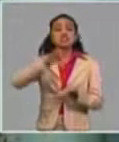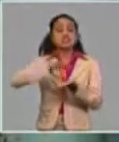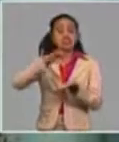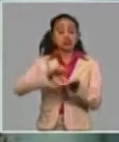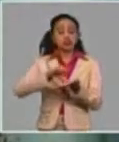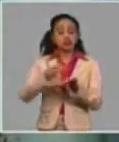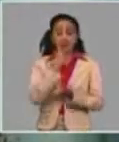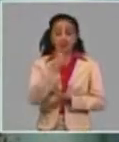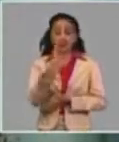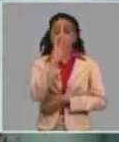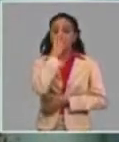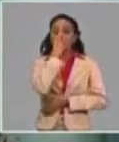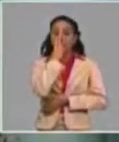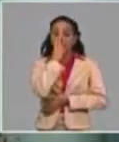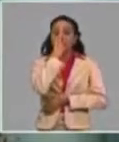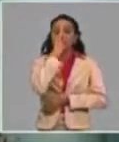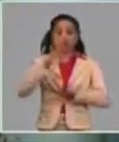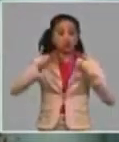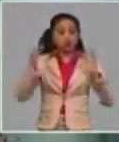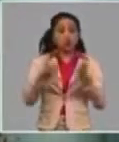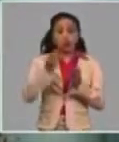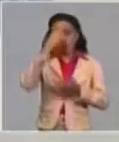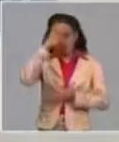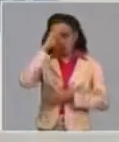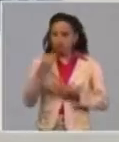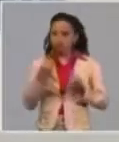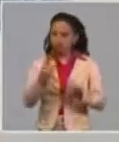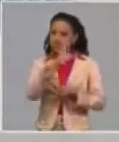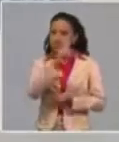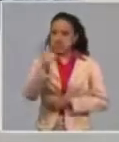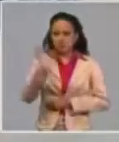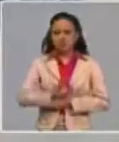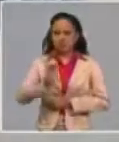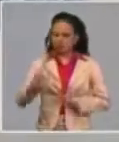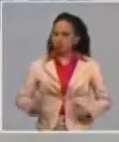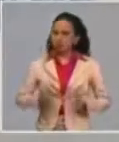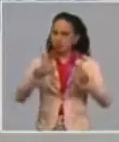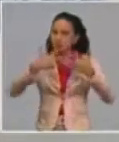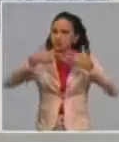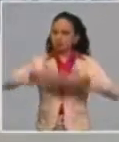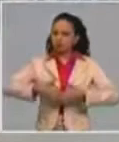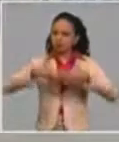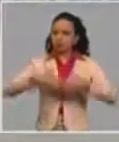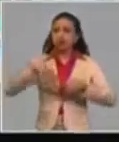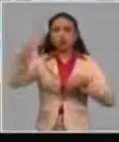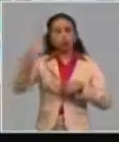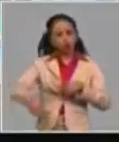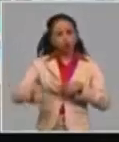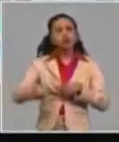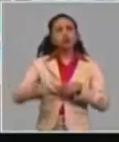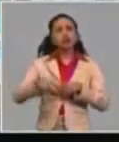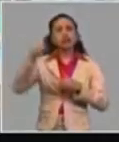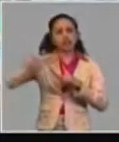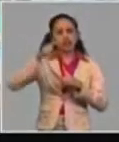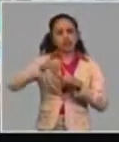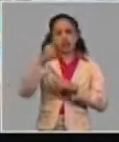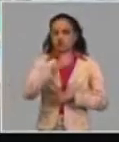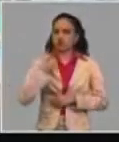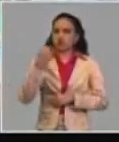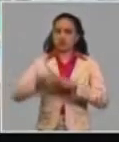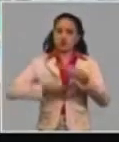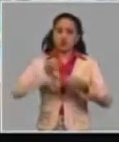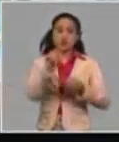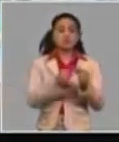el país, satisfaciendo 100% la demanda de la producción, además de otras actividades que hemos también desarrollado,